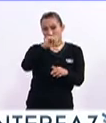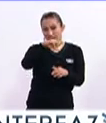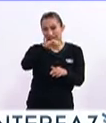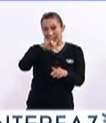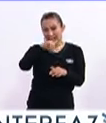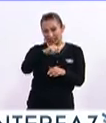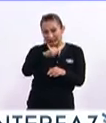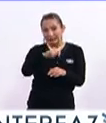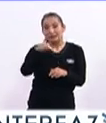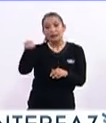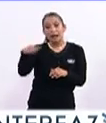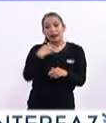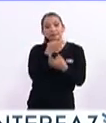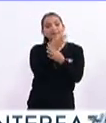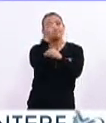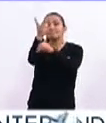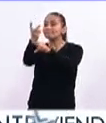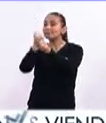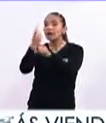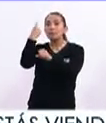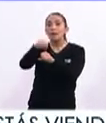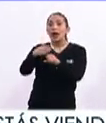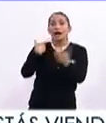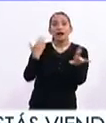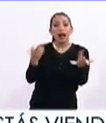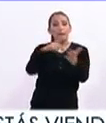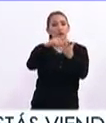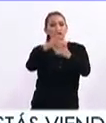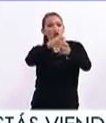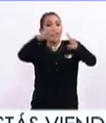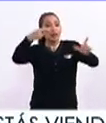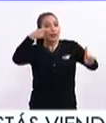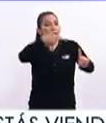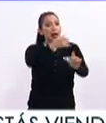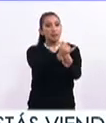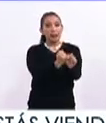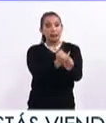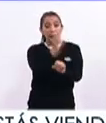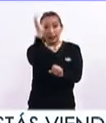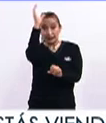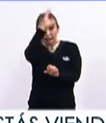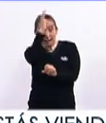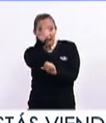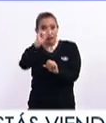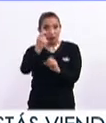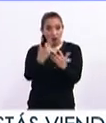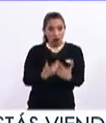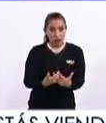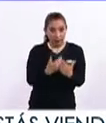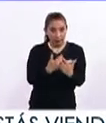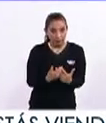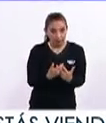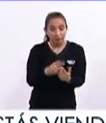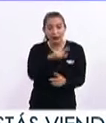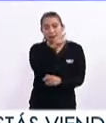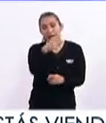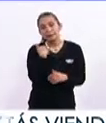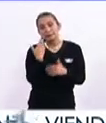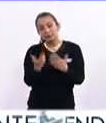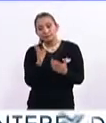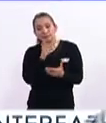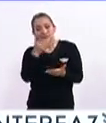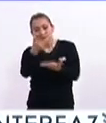Ciencia y Tecnología lanzó una convocatoria para un megaproyecto dedicado a la investigación científica y tecnológica. Después de